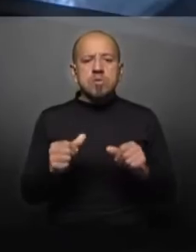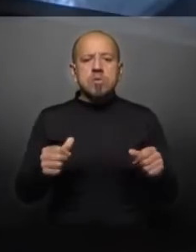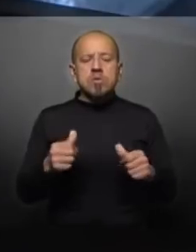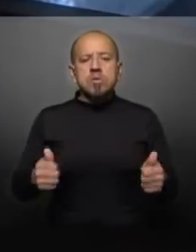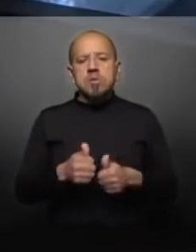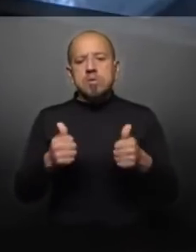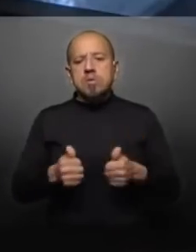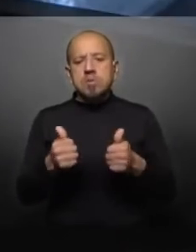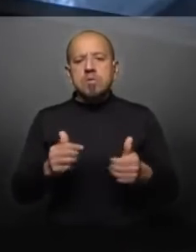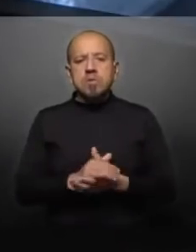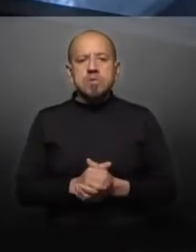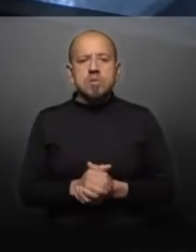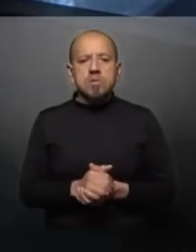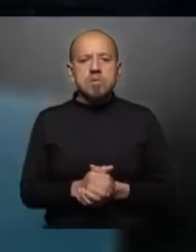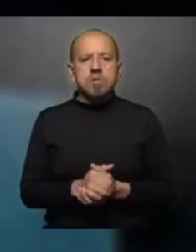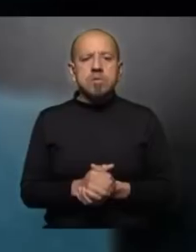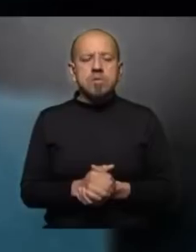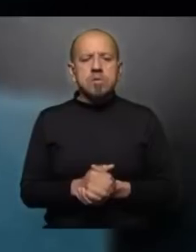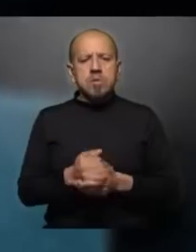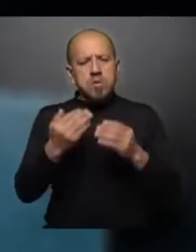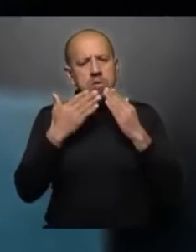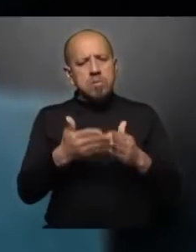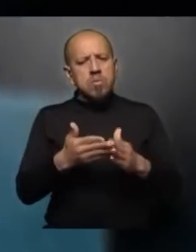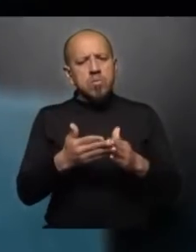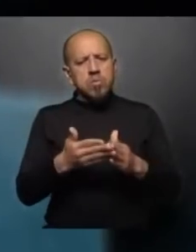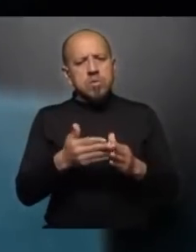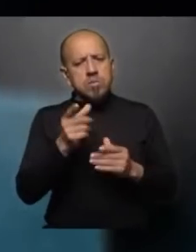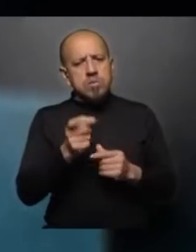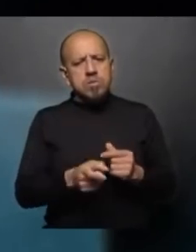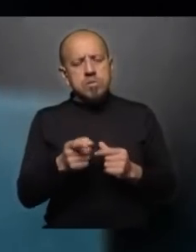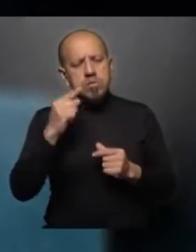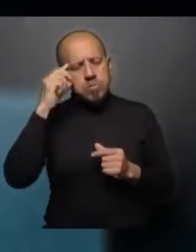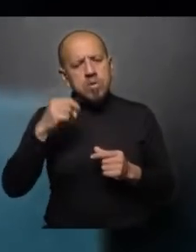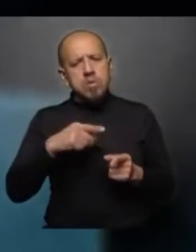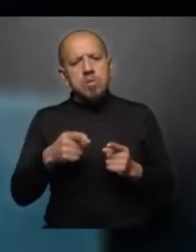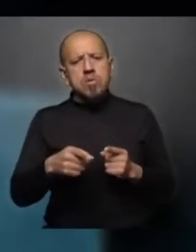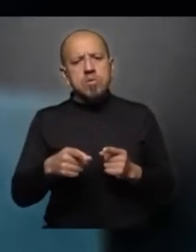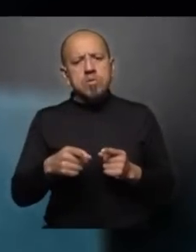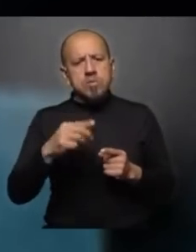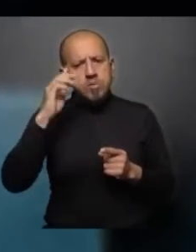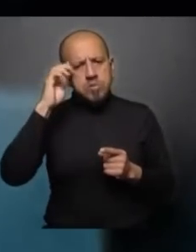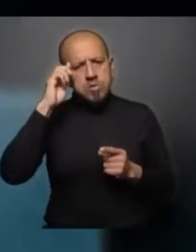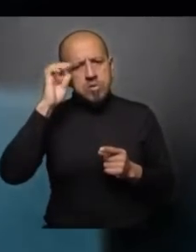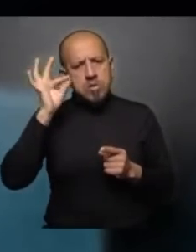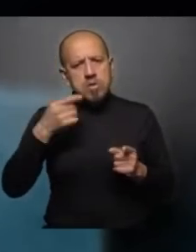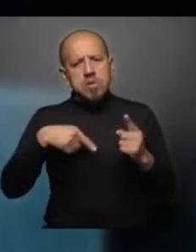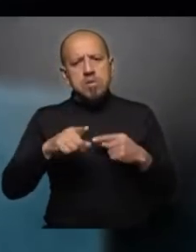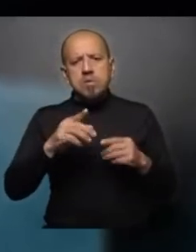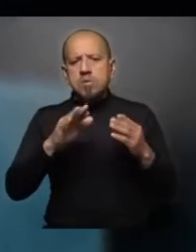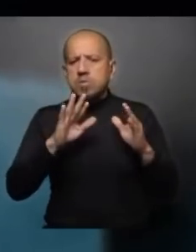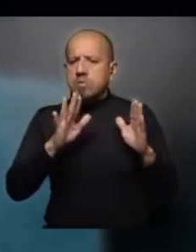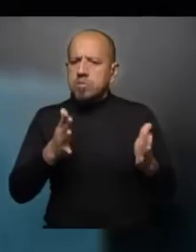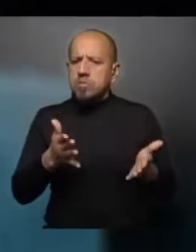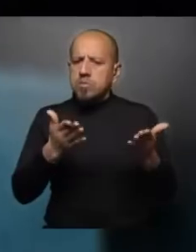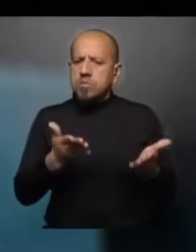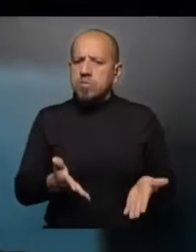va ya que estamos hablando de esto Una preguntita personal en el medio tu opinión crees que el médico Lidia con una soberbia también